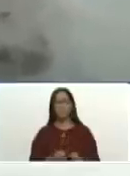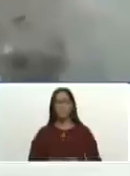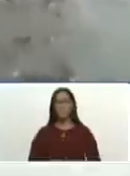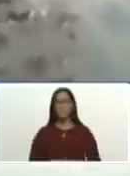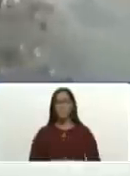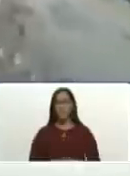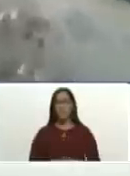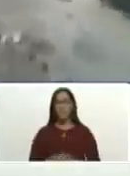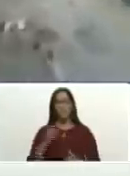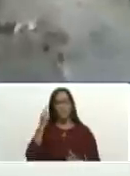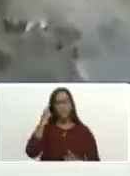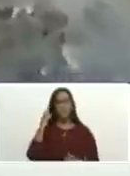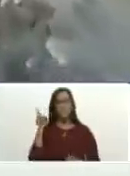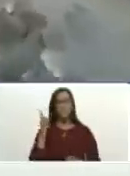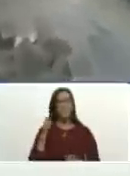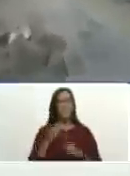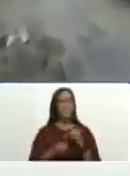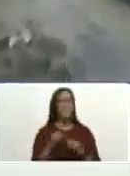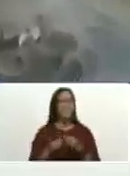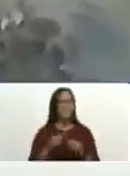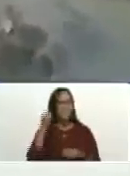yo sé lo que ellos pensaban.